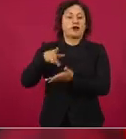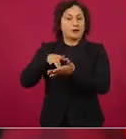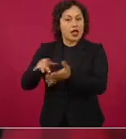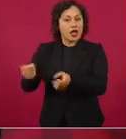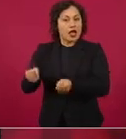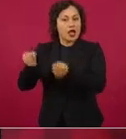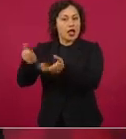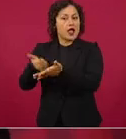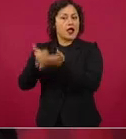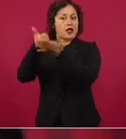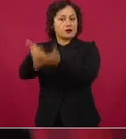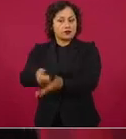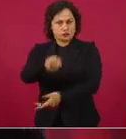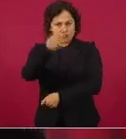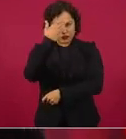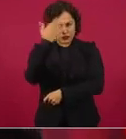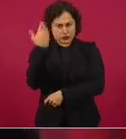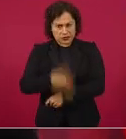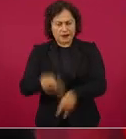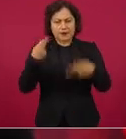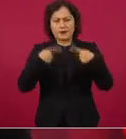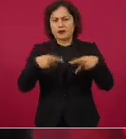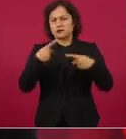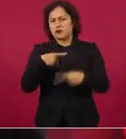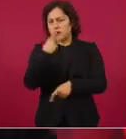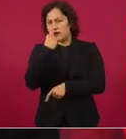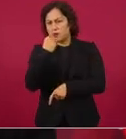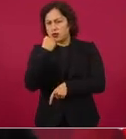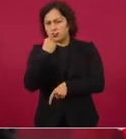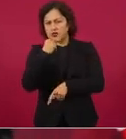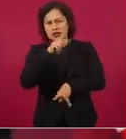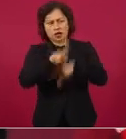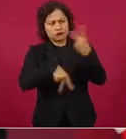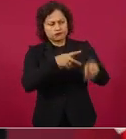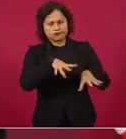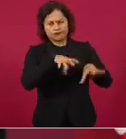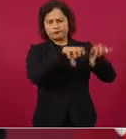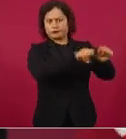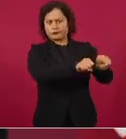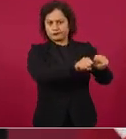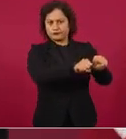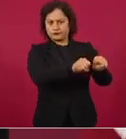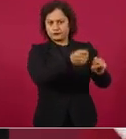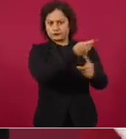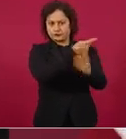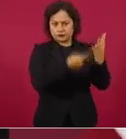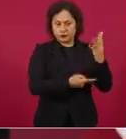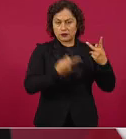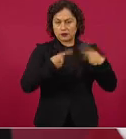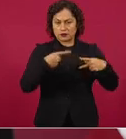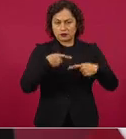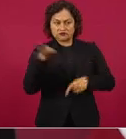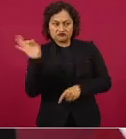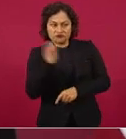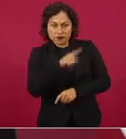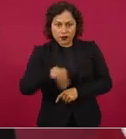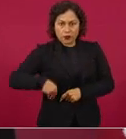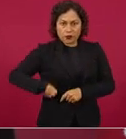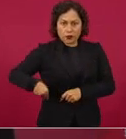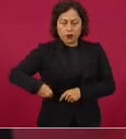policías que detuvieron a los presuntos responsables del